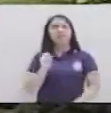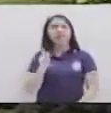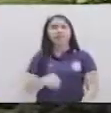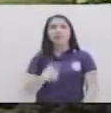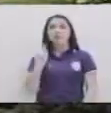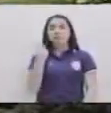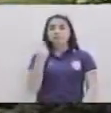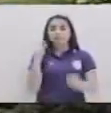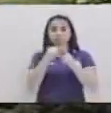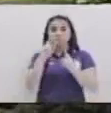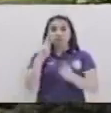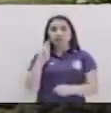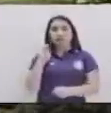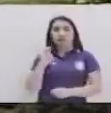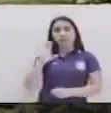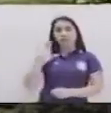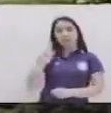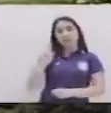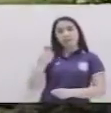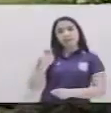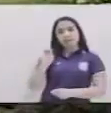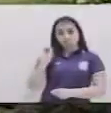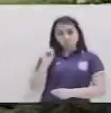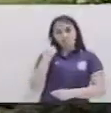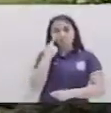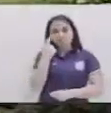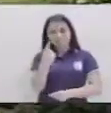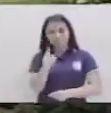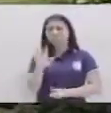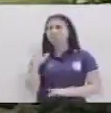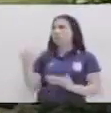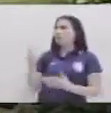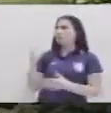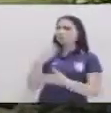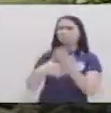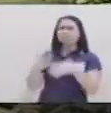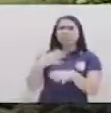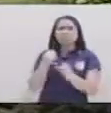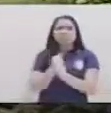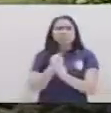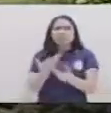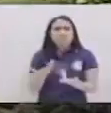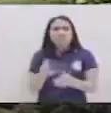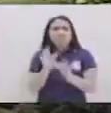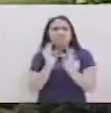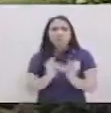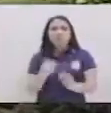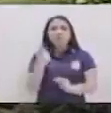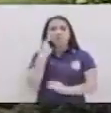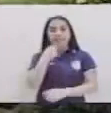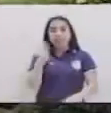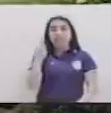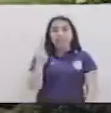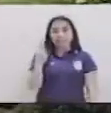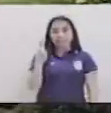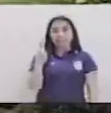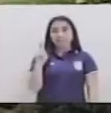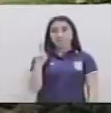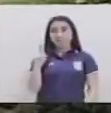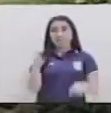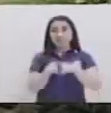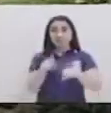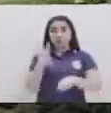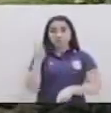es recreo y lo que haremos es tomar de referencia la letra R y lo que haremos es simularla también con la otra